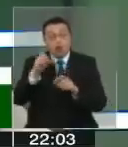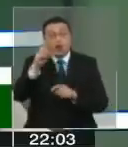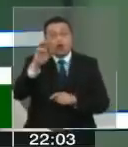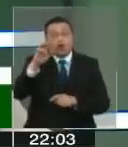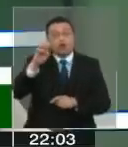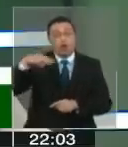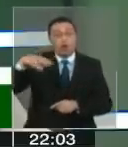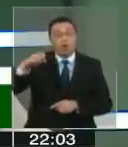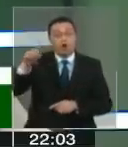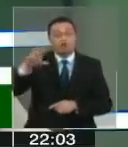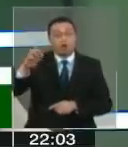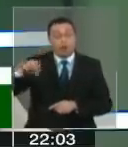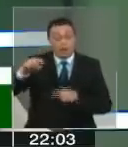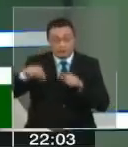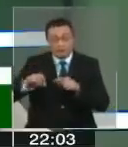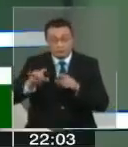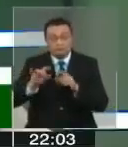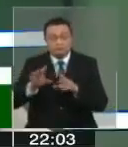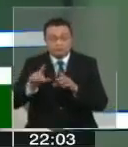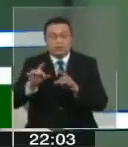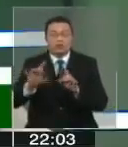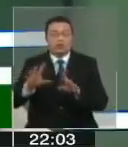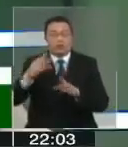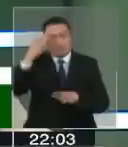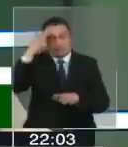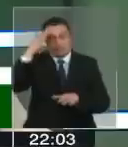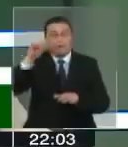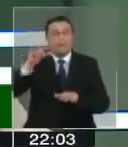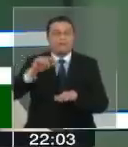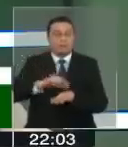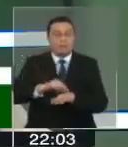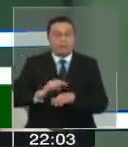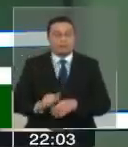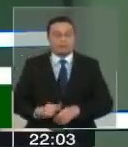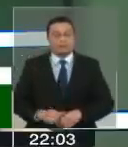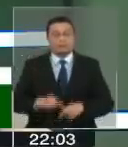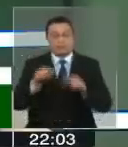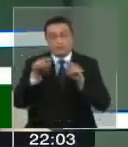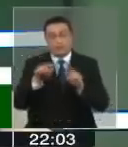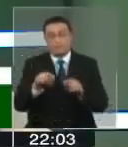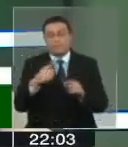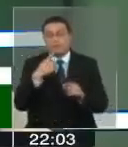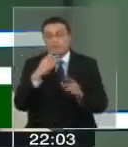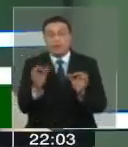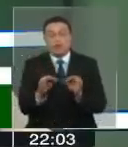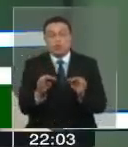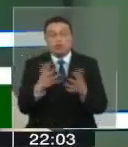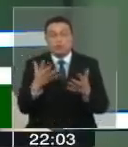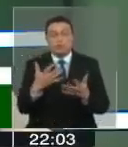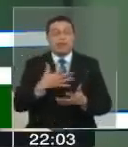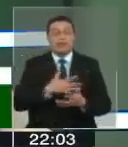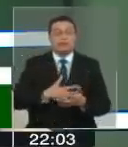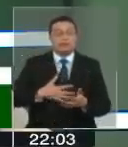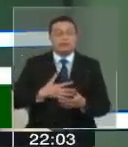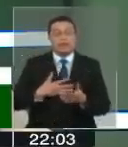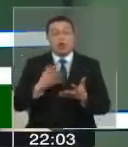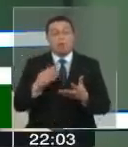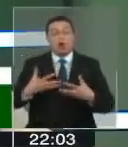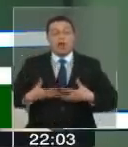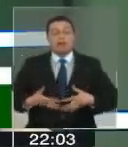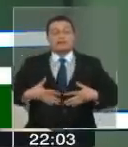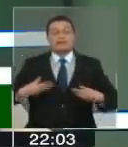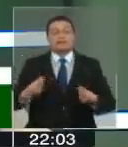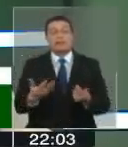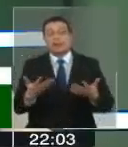cromosoma, genera el cuadro clínico. Perfecto. Entonces, no sé si te cuento un poco la sintomatología, sí, o lo hablamos, por supuesto,